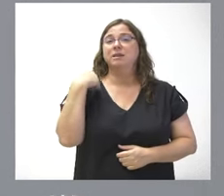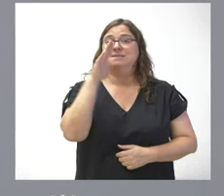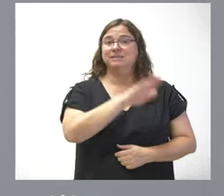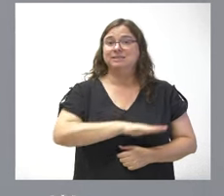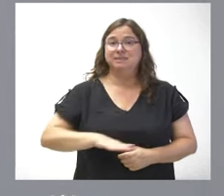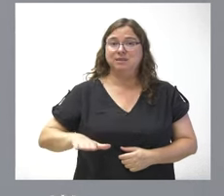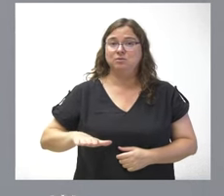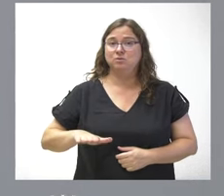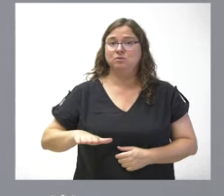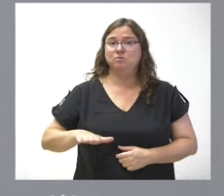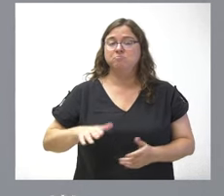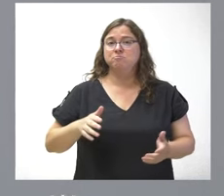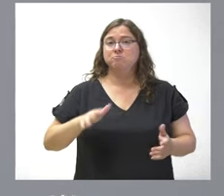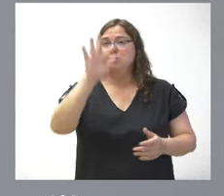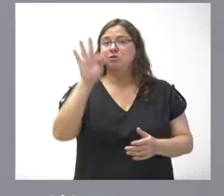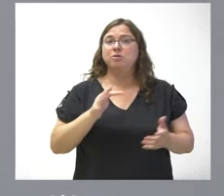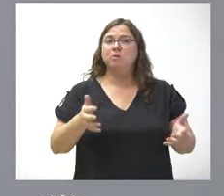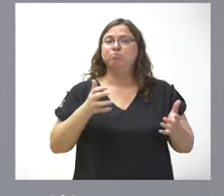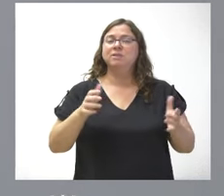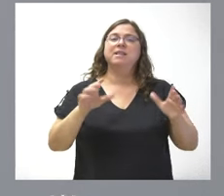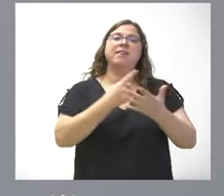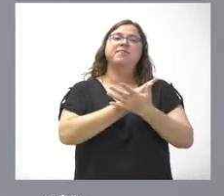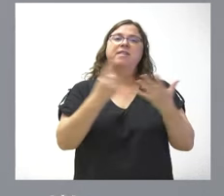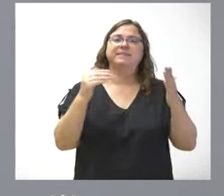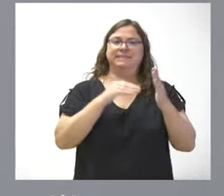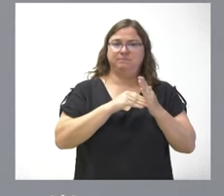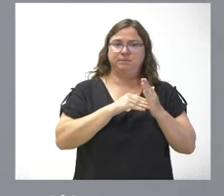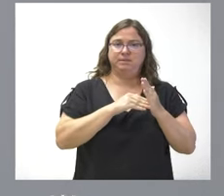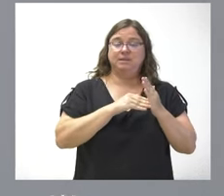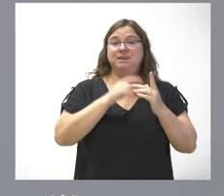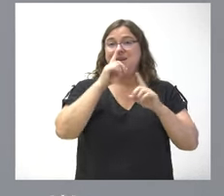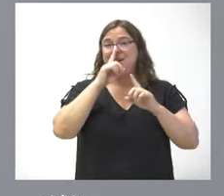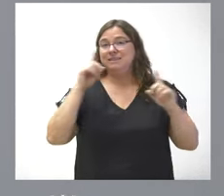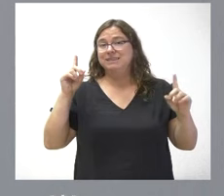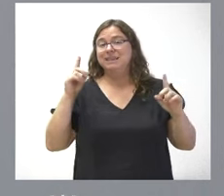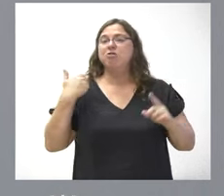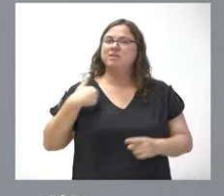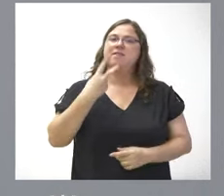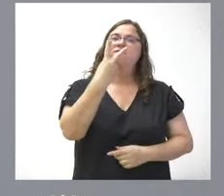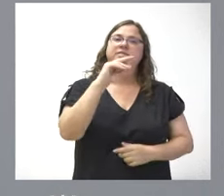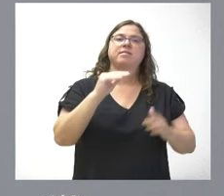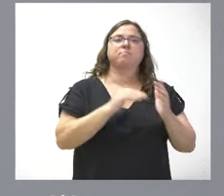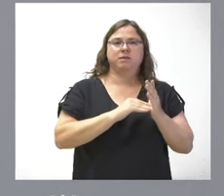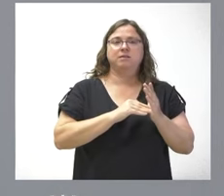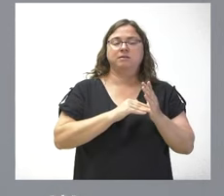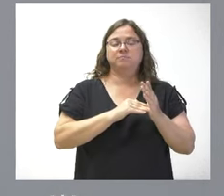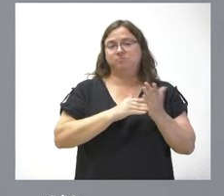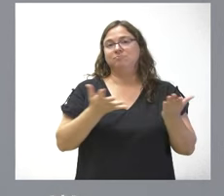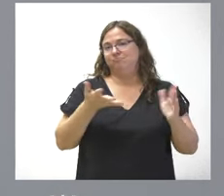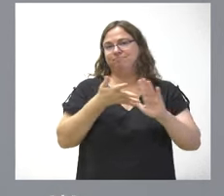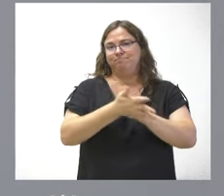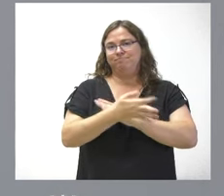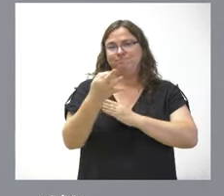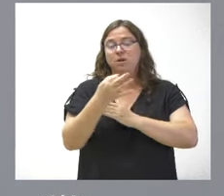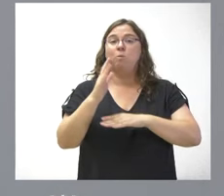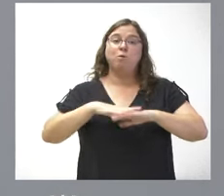beneficiarios fueron 16,000 y este año estamos hablando de 20.000 como consecuencia tanto de